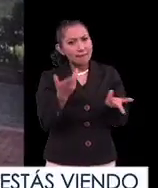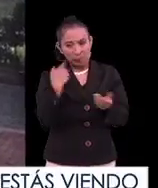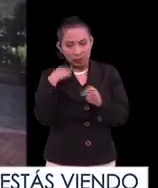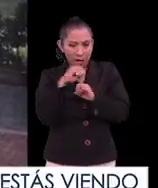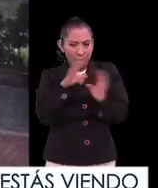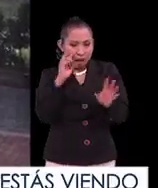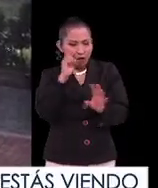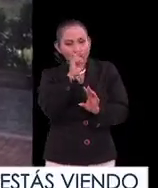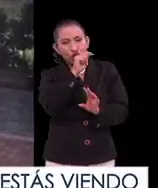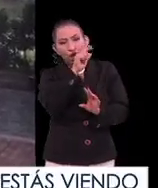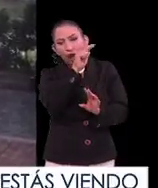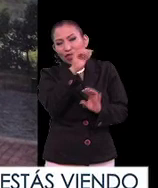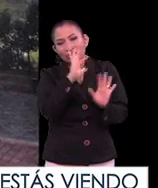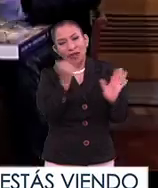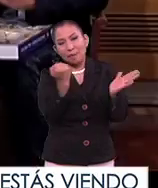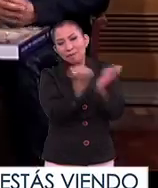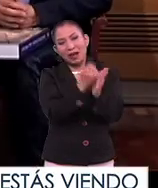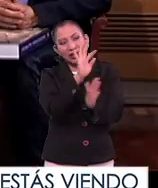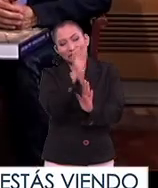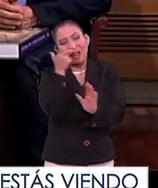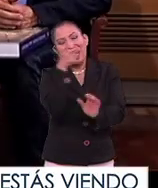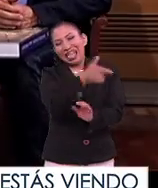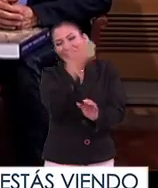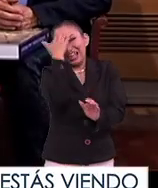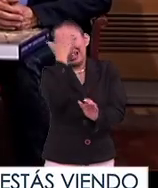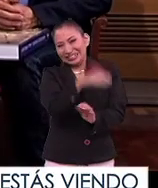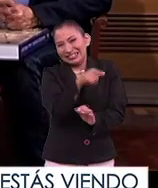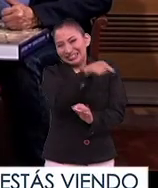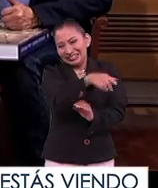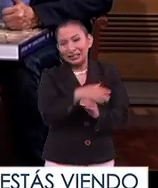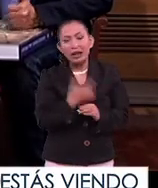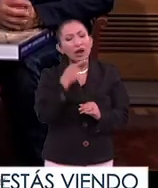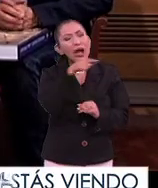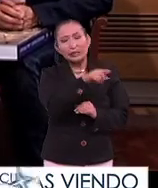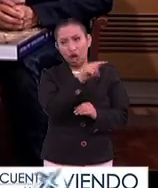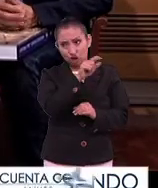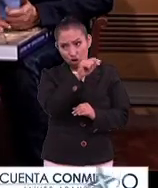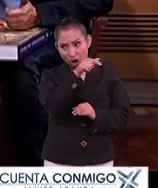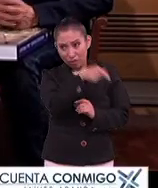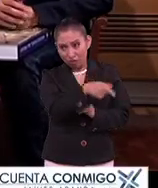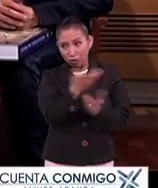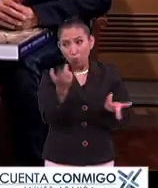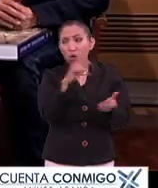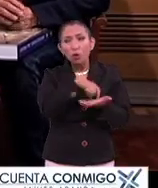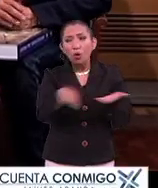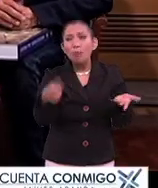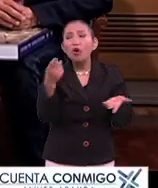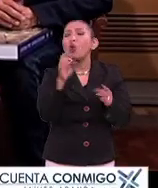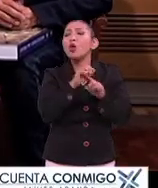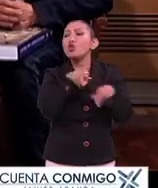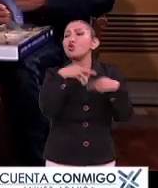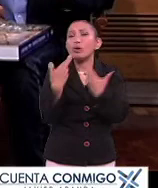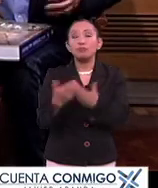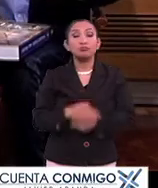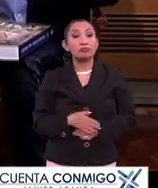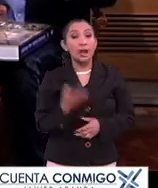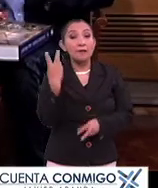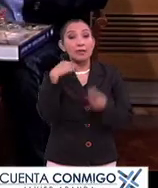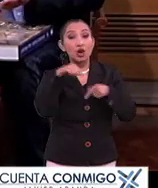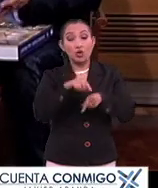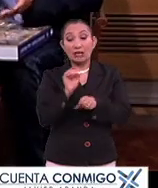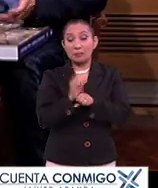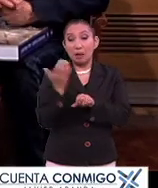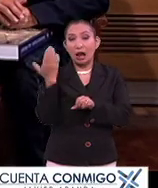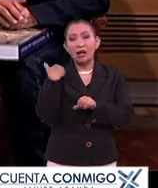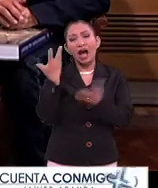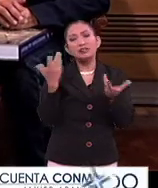porque evidentemente Toledo ya es una marca que uno puede identificar, ¿no? Le dije, ¿y este Toledo cuándo lo compraste o cuándo te lo dieron? Dice, vino la